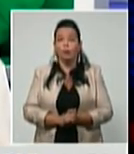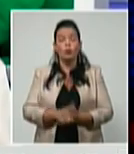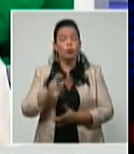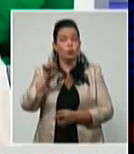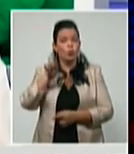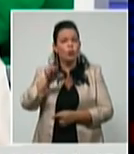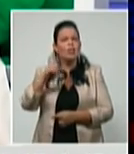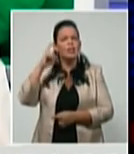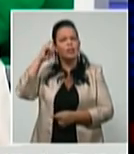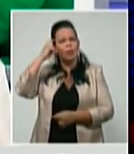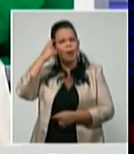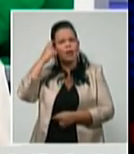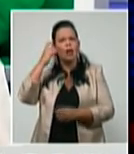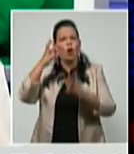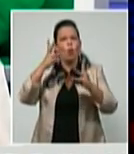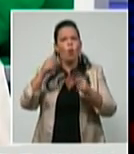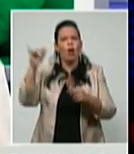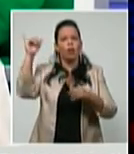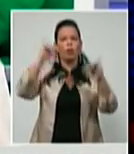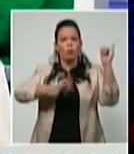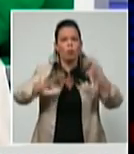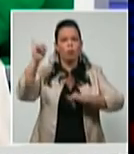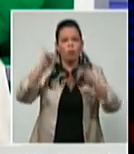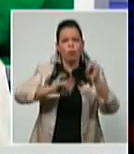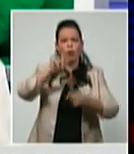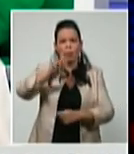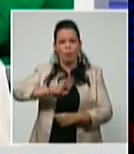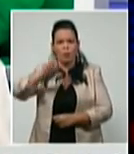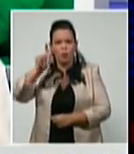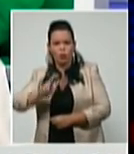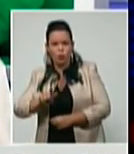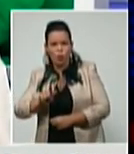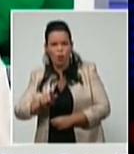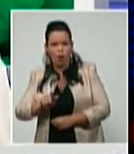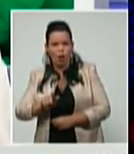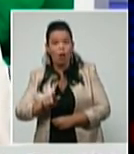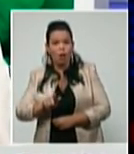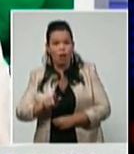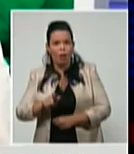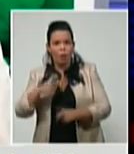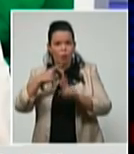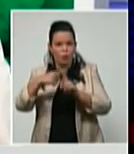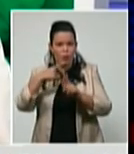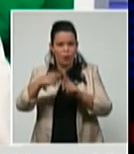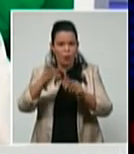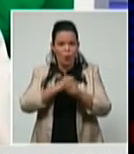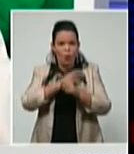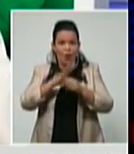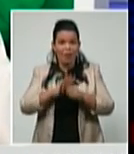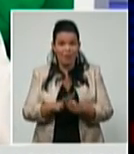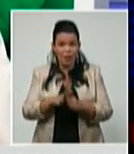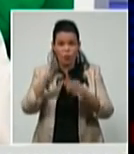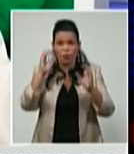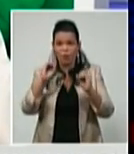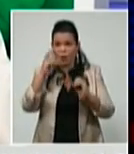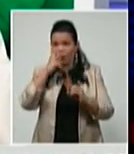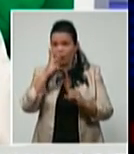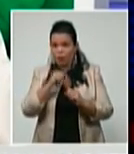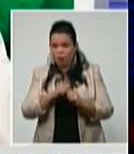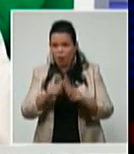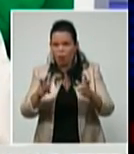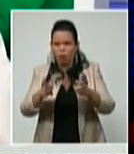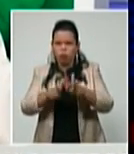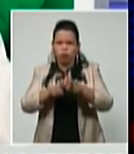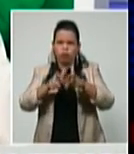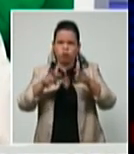que han arribado han resultado positivas. Si no se hubiera hecho eso, bueno, pues teniendo en cuenta que un número importante son asintomáticos,